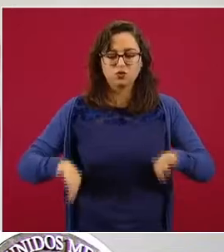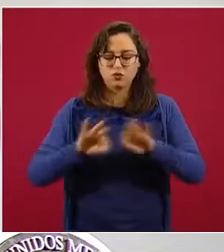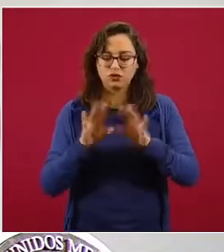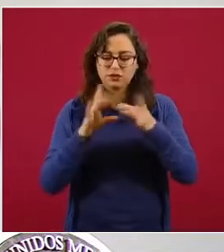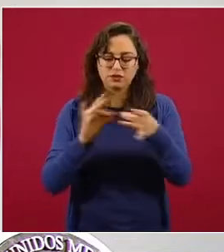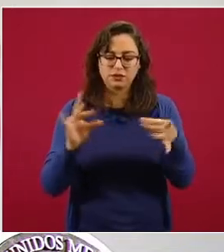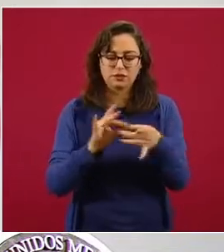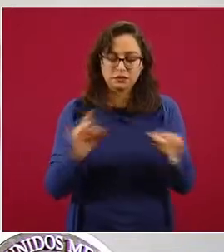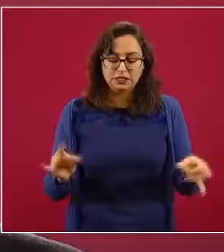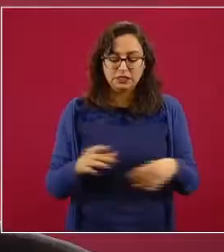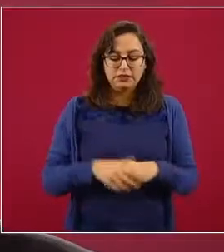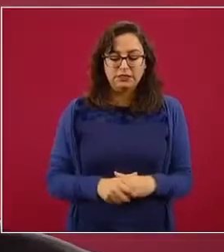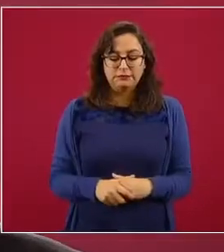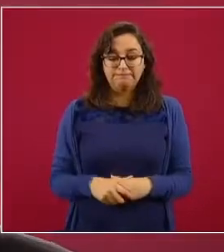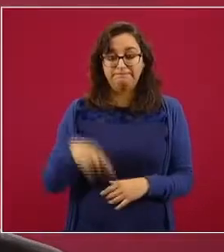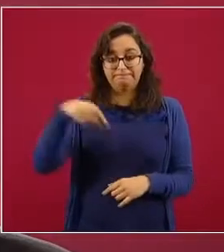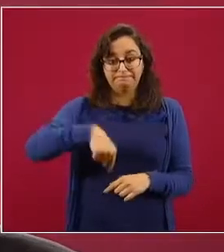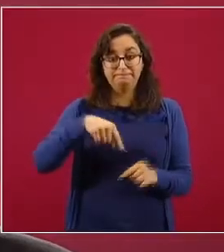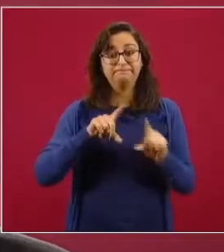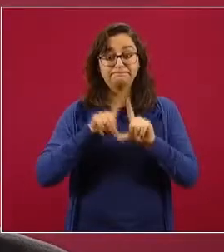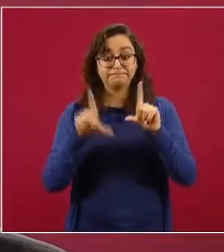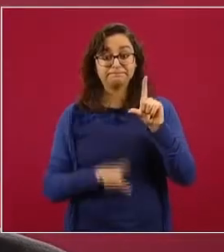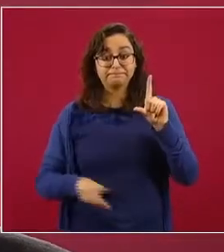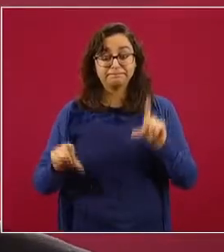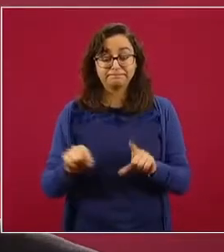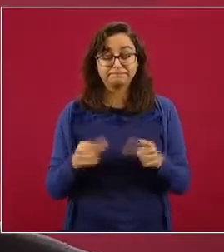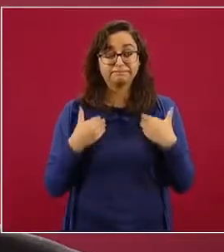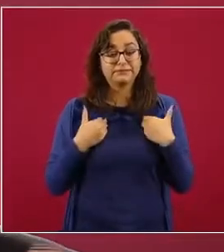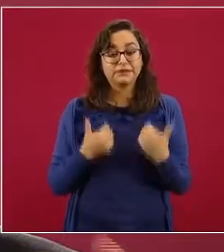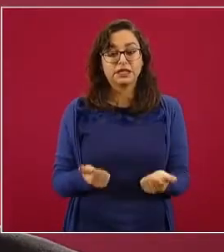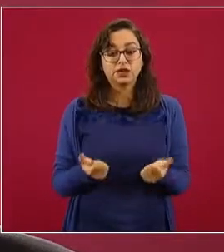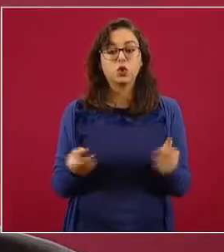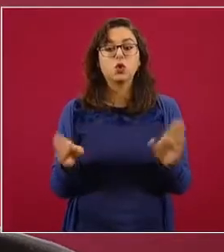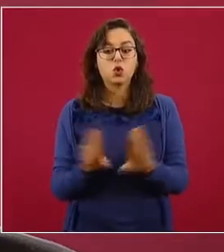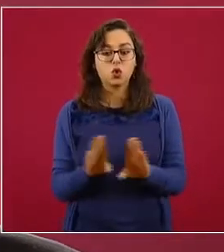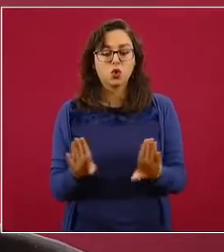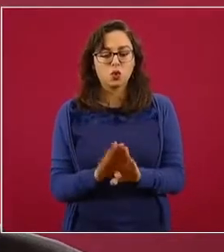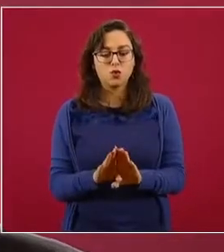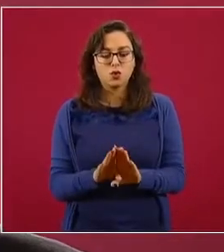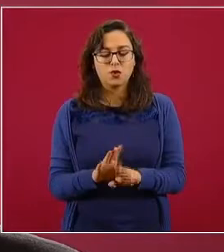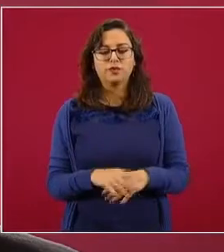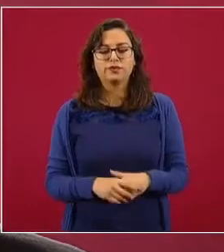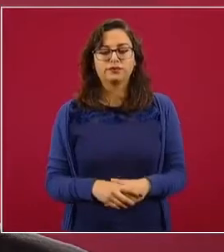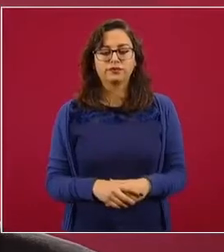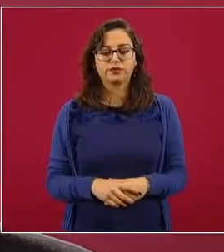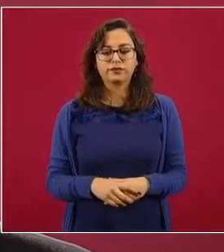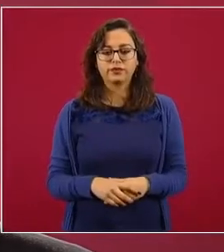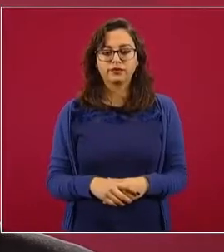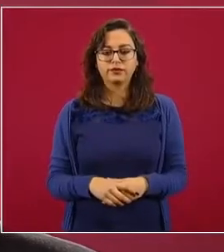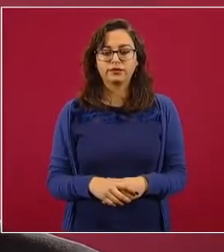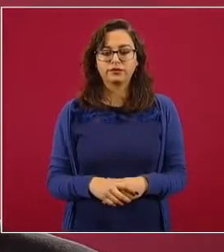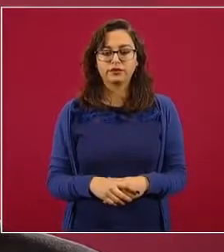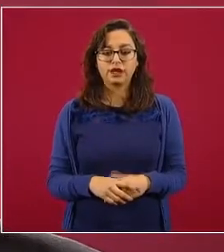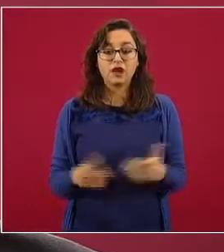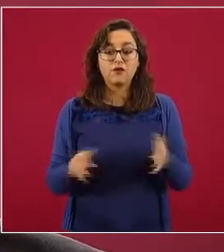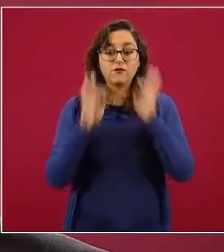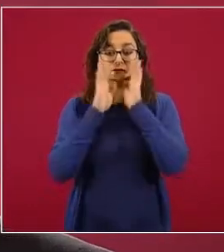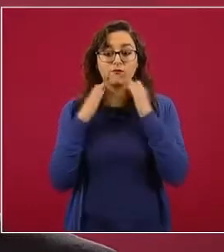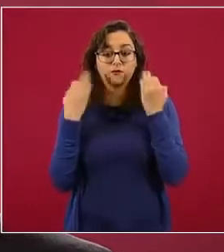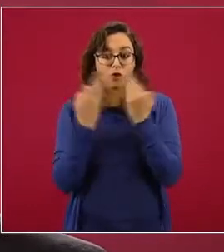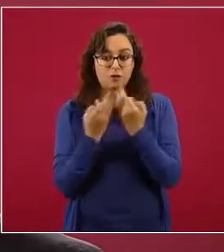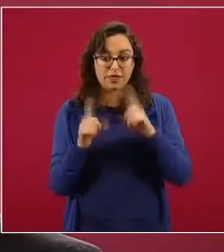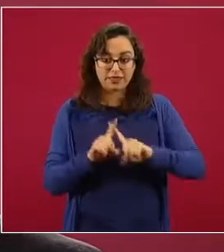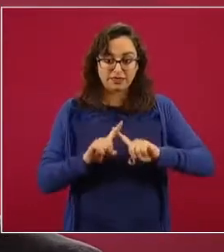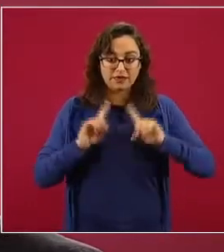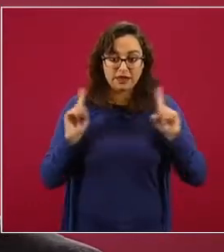para México precisamente tiene que ver con eso, la modalidad con la que el gobierno involucra